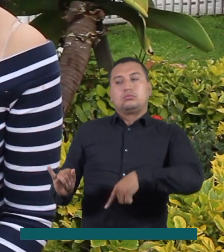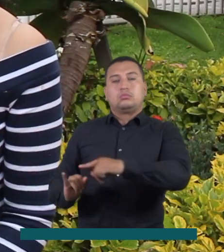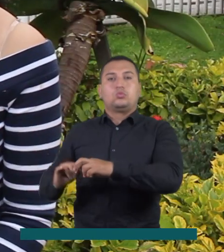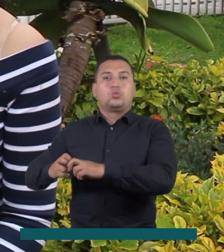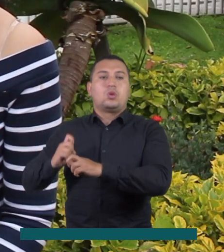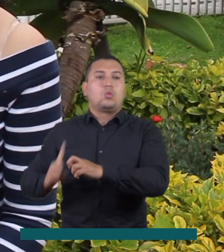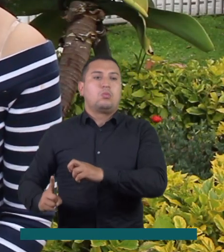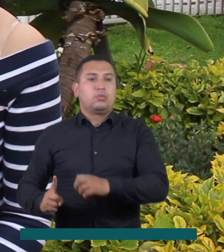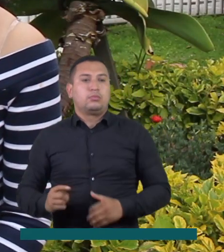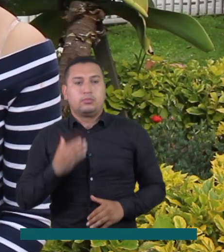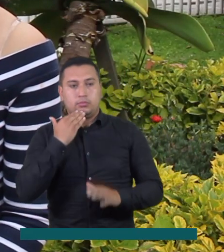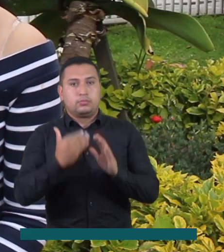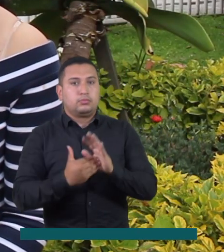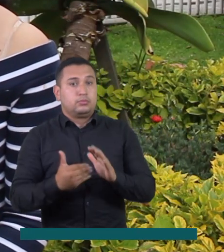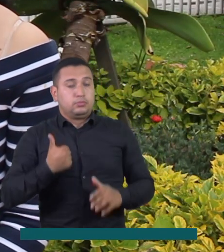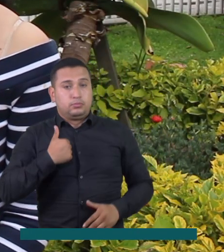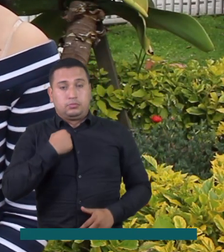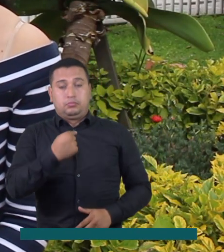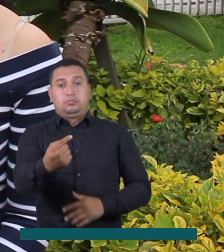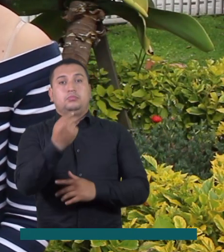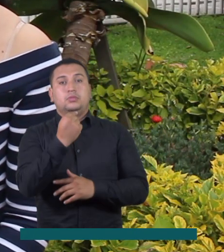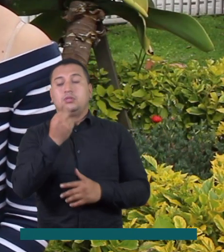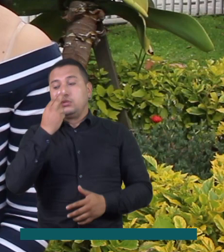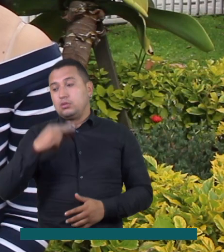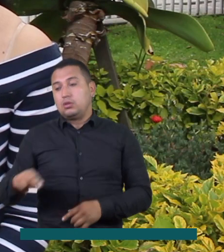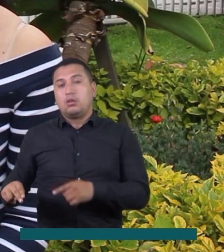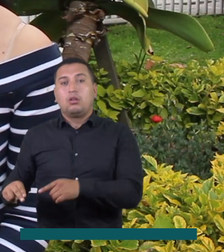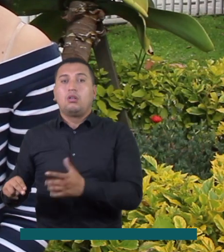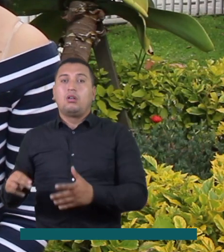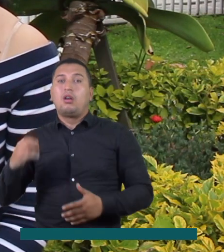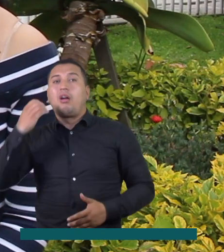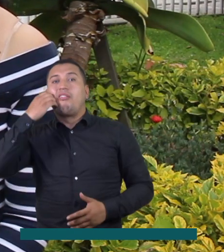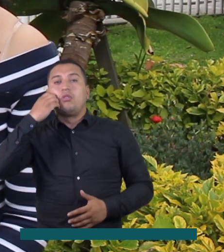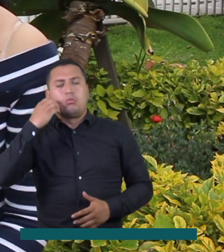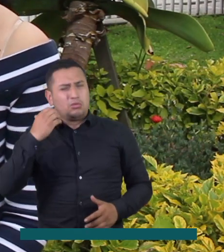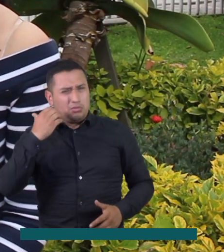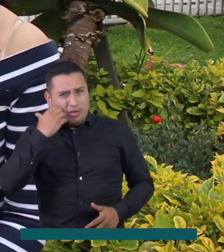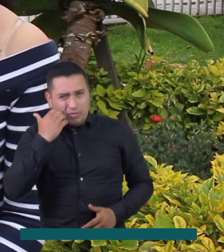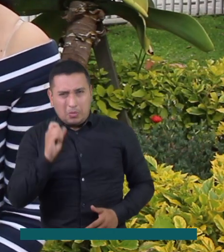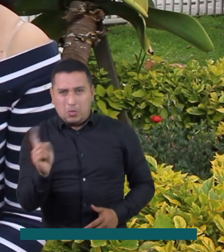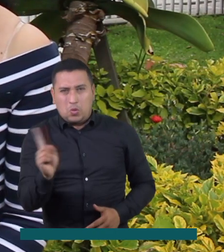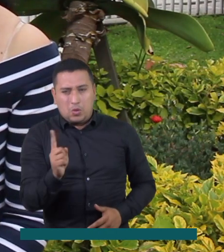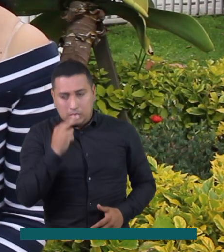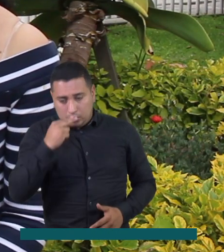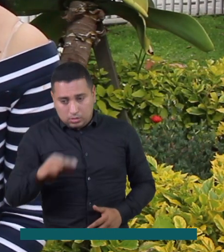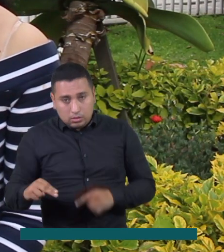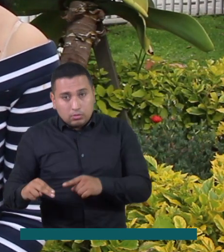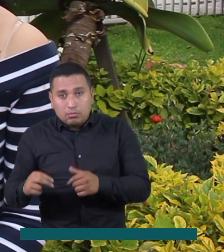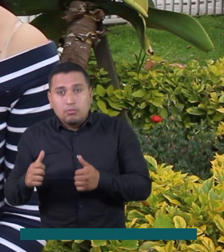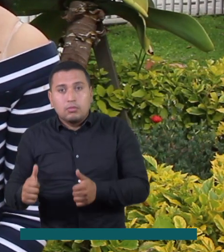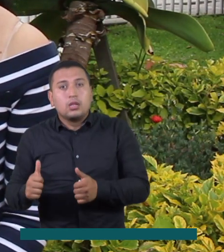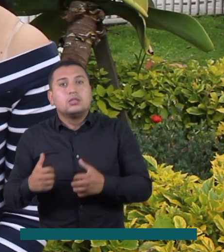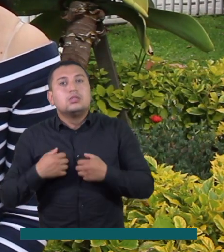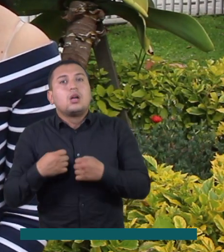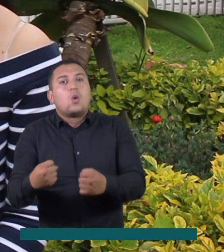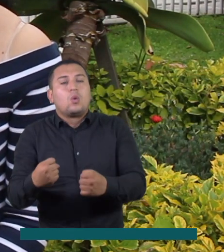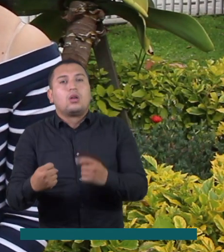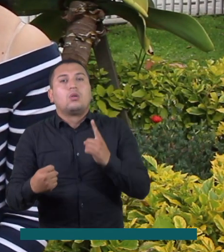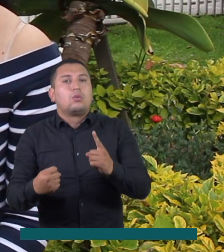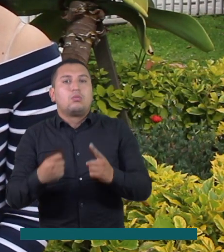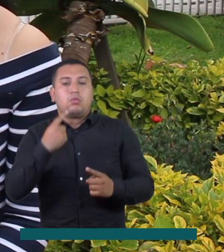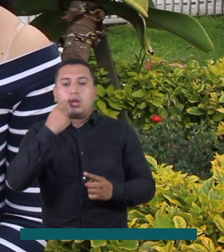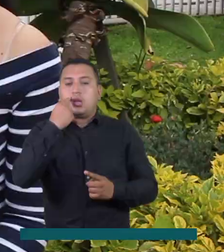ejemplo, me dicen, ah, y él nació enfermo. Yo les digo, no, enfermo no, porque nació bien, salud bien, solo que tiene un